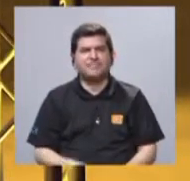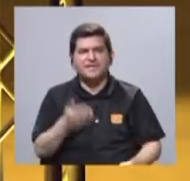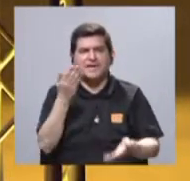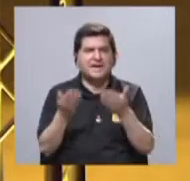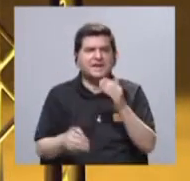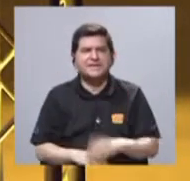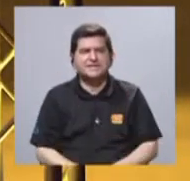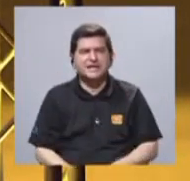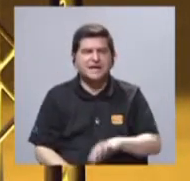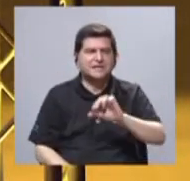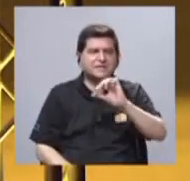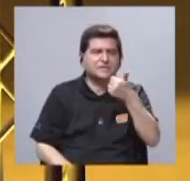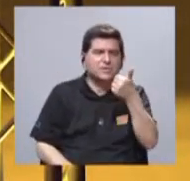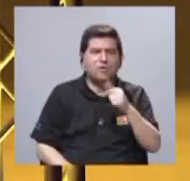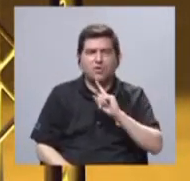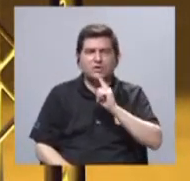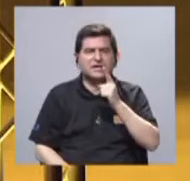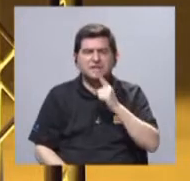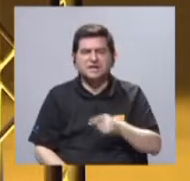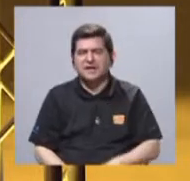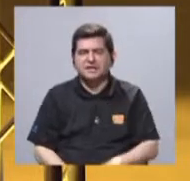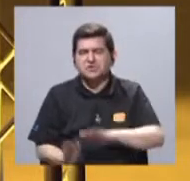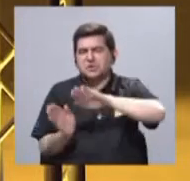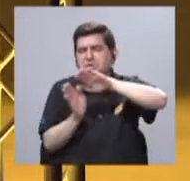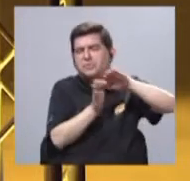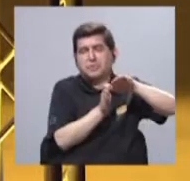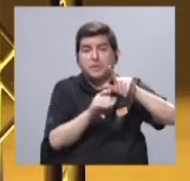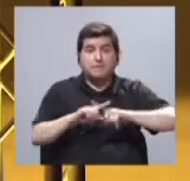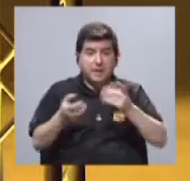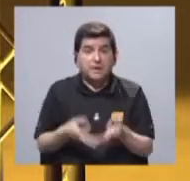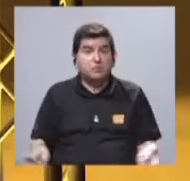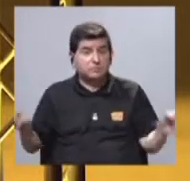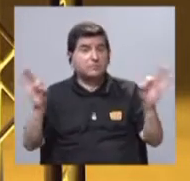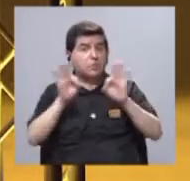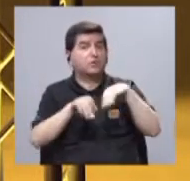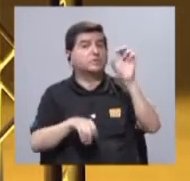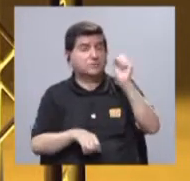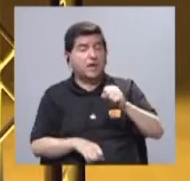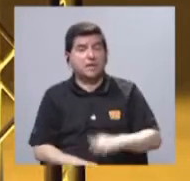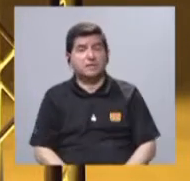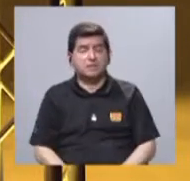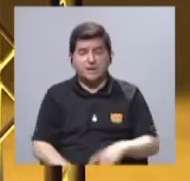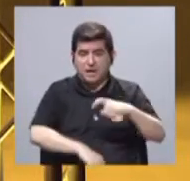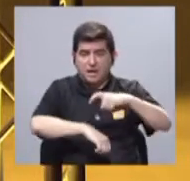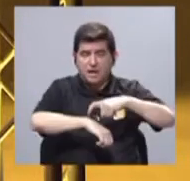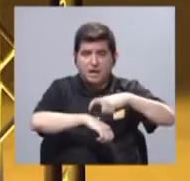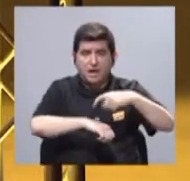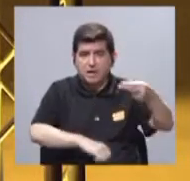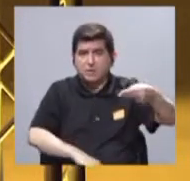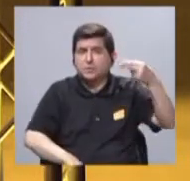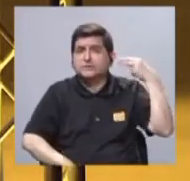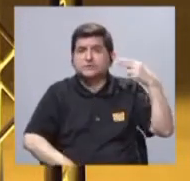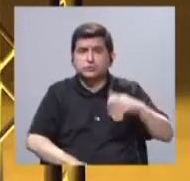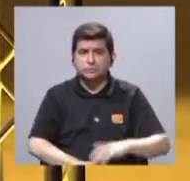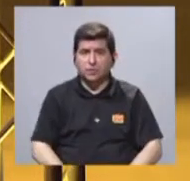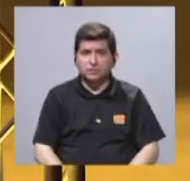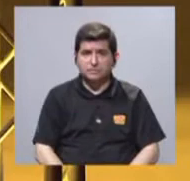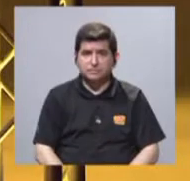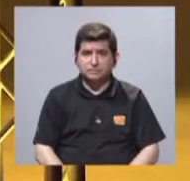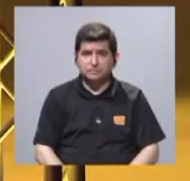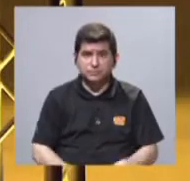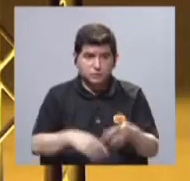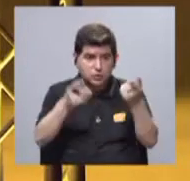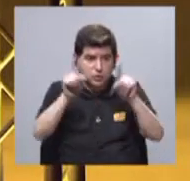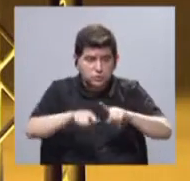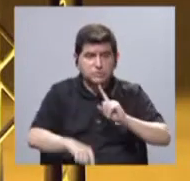pasen desapercibidas estas otras declaraciones que fueron muy importantes en la coyuntura, porque lo